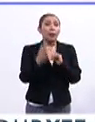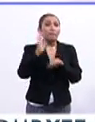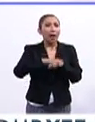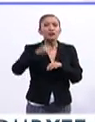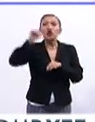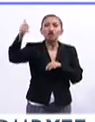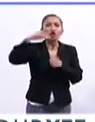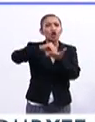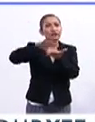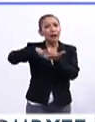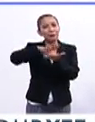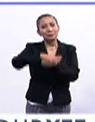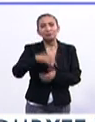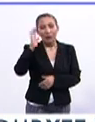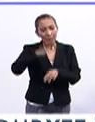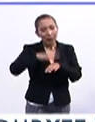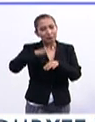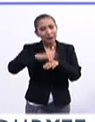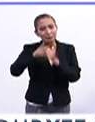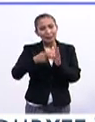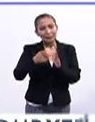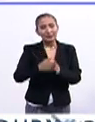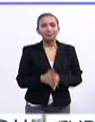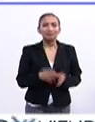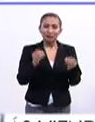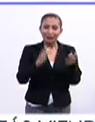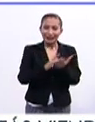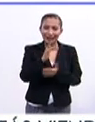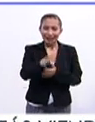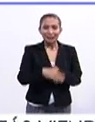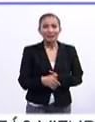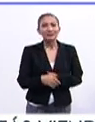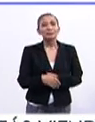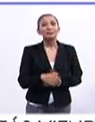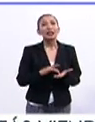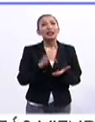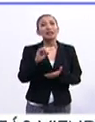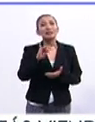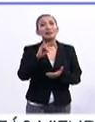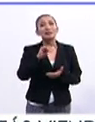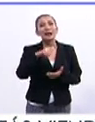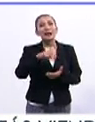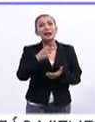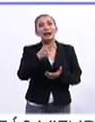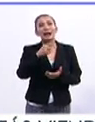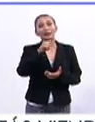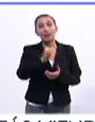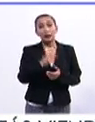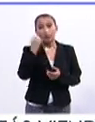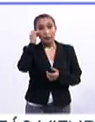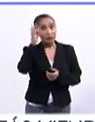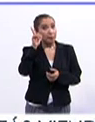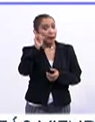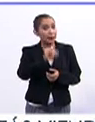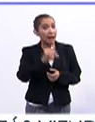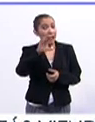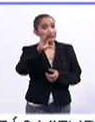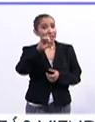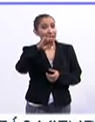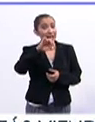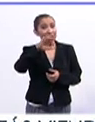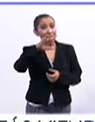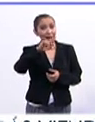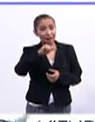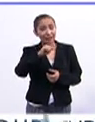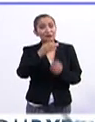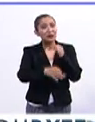muchas más perfectos para claro que sí muchas gracias sebastián negrete no se nos viene mañana centro nacional de las